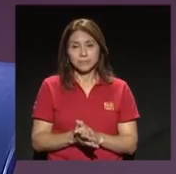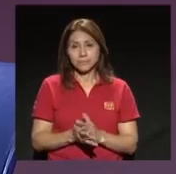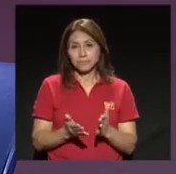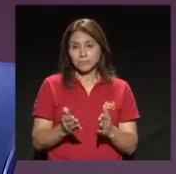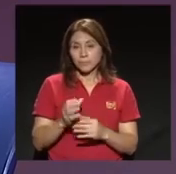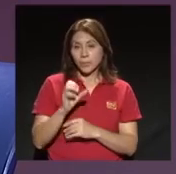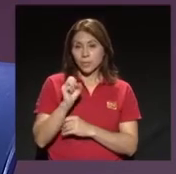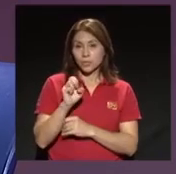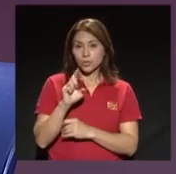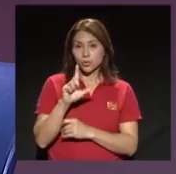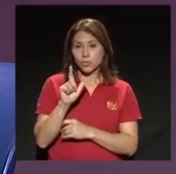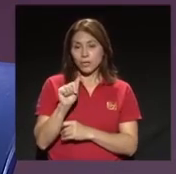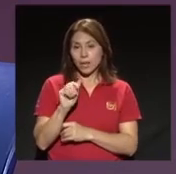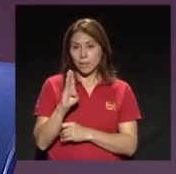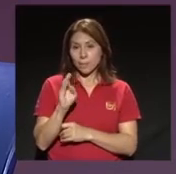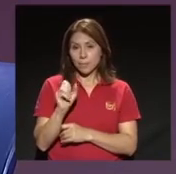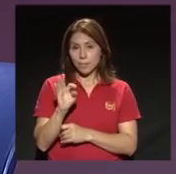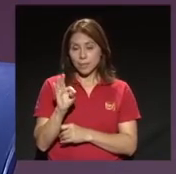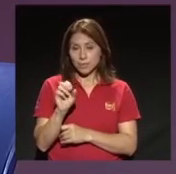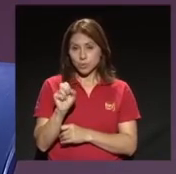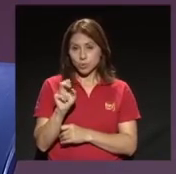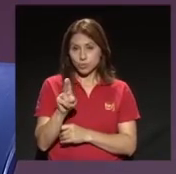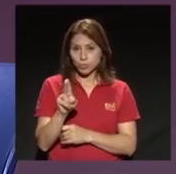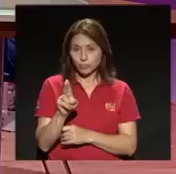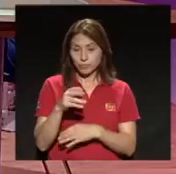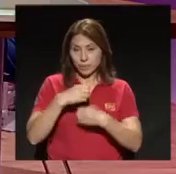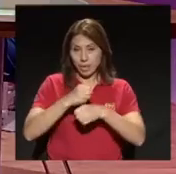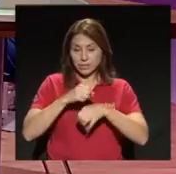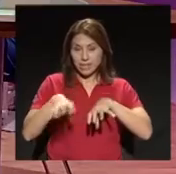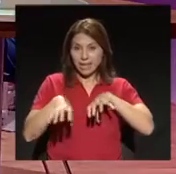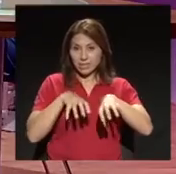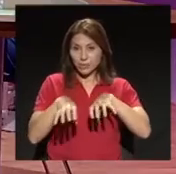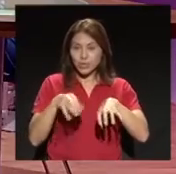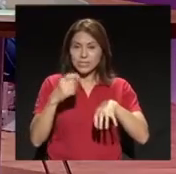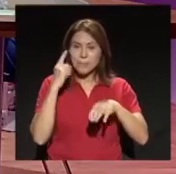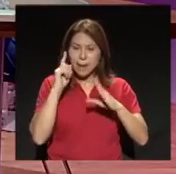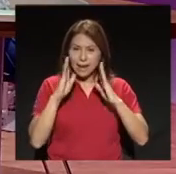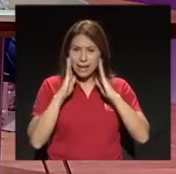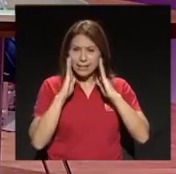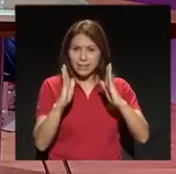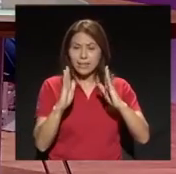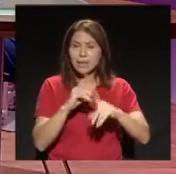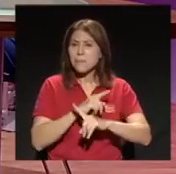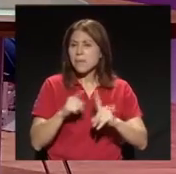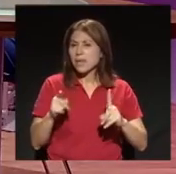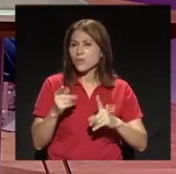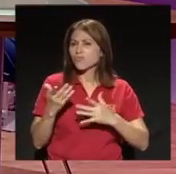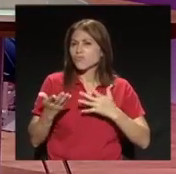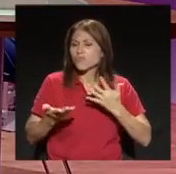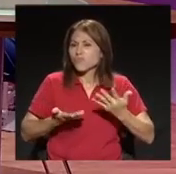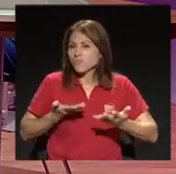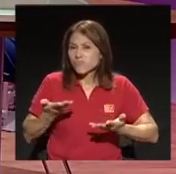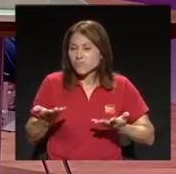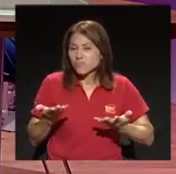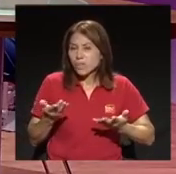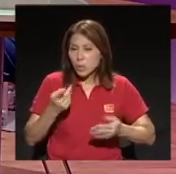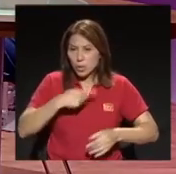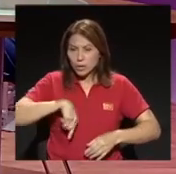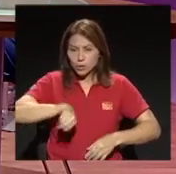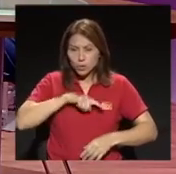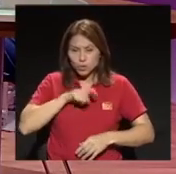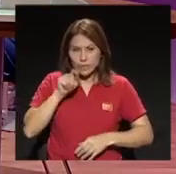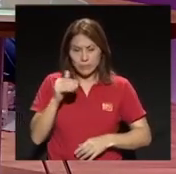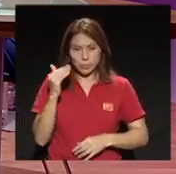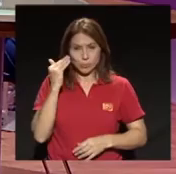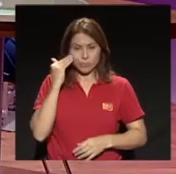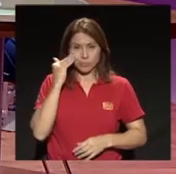Sula Batsu desarrolla acciones para atender, pero ¿cuáles serían esas que tendríamos que tener en